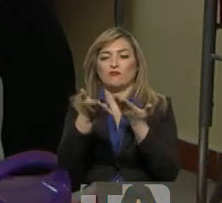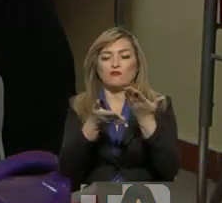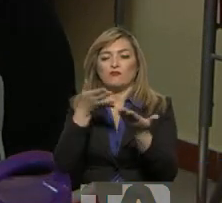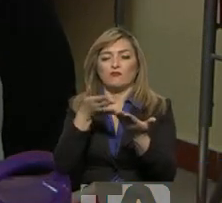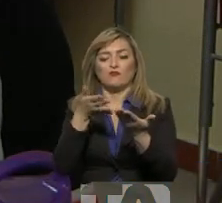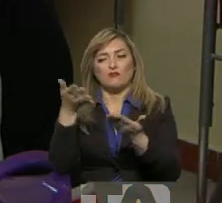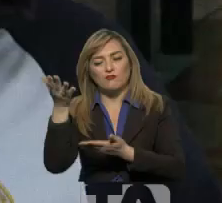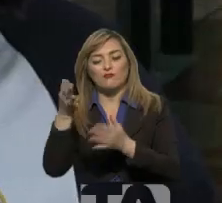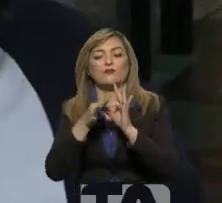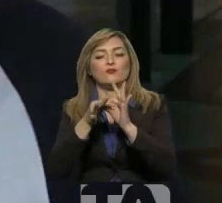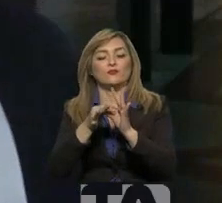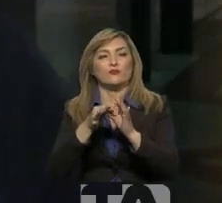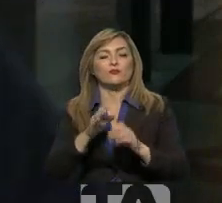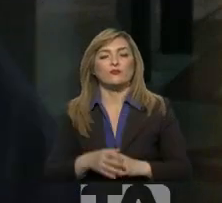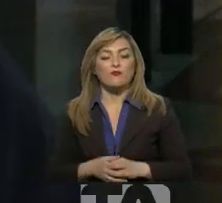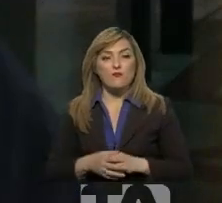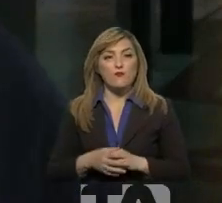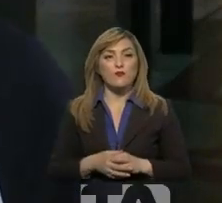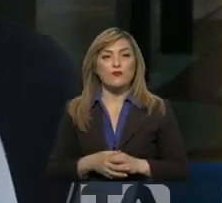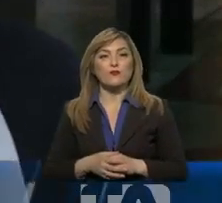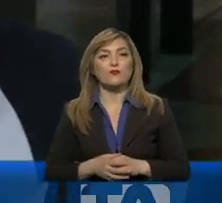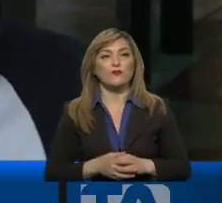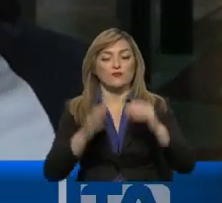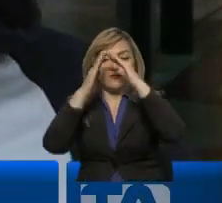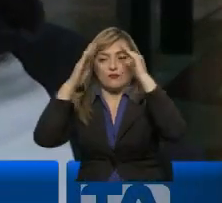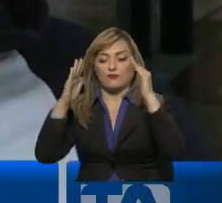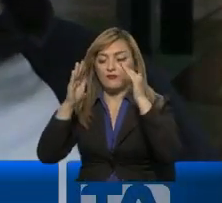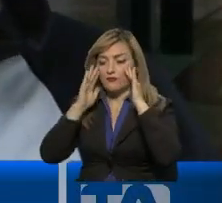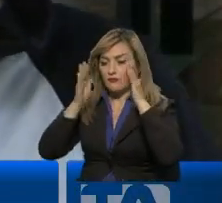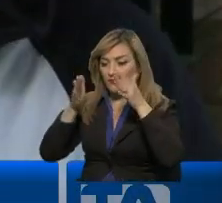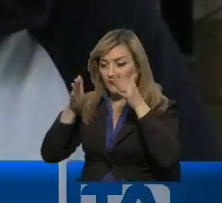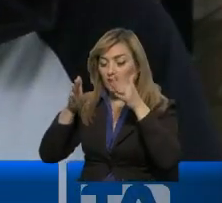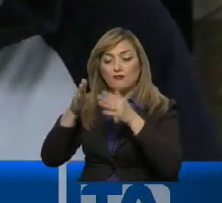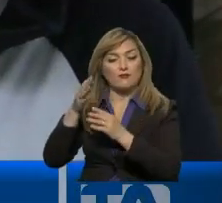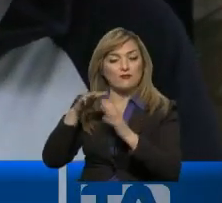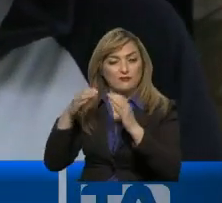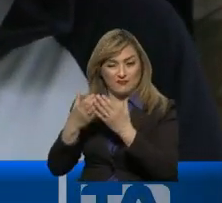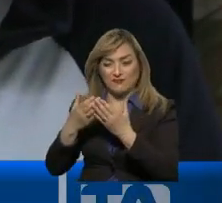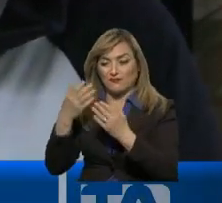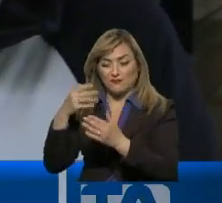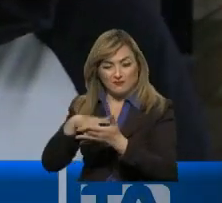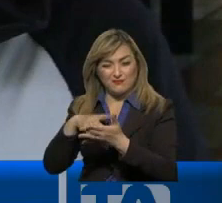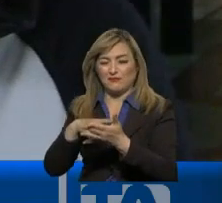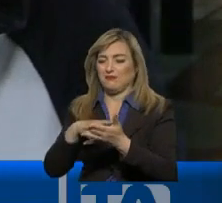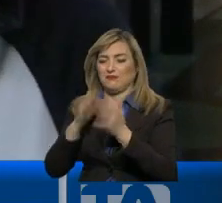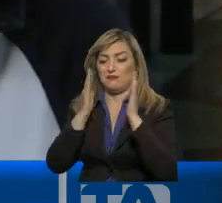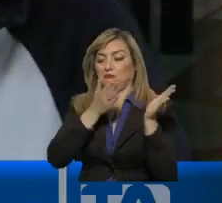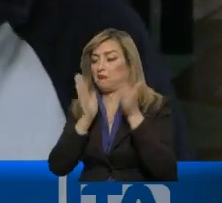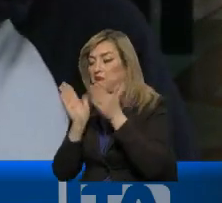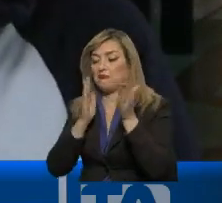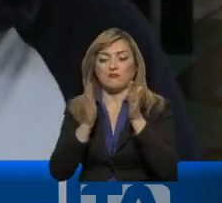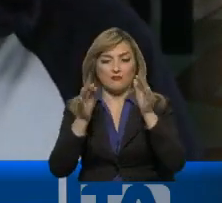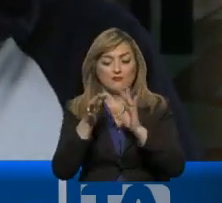mis profesores y compañeros. En mi casa me distraigo mucho, no presto mucha atención, pero aquí puedo estar con mis